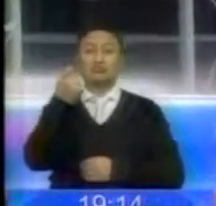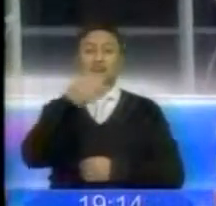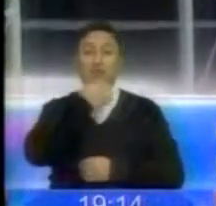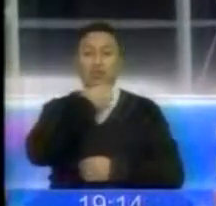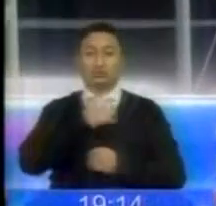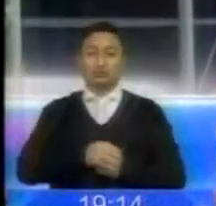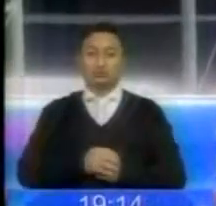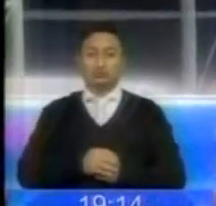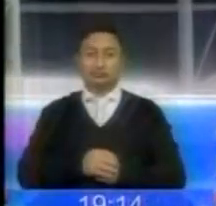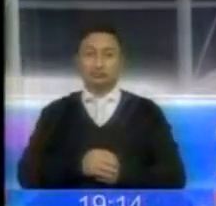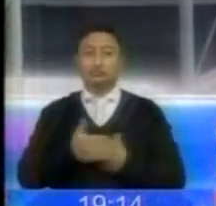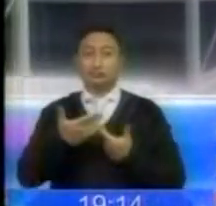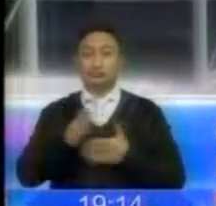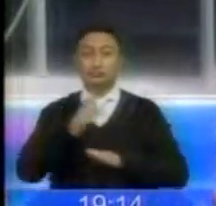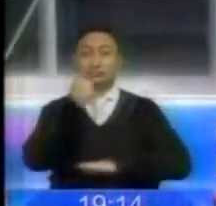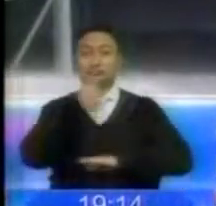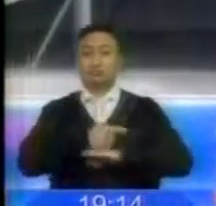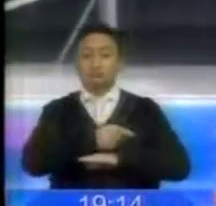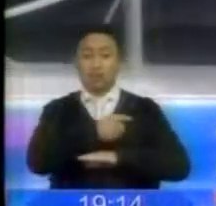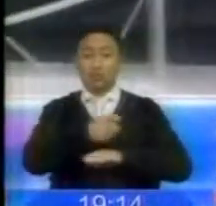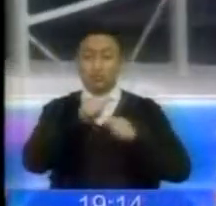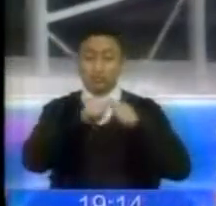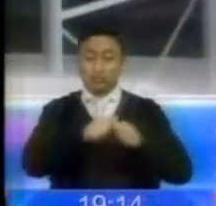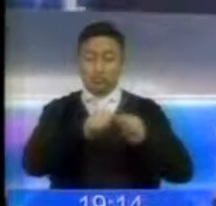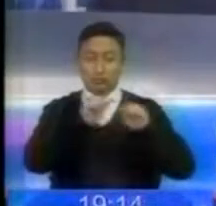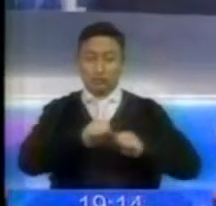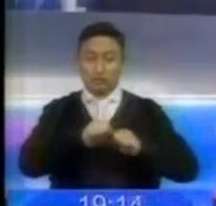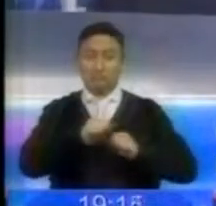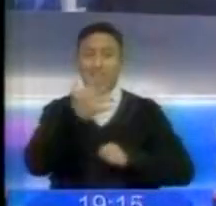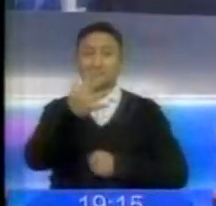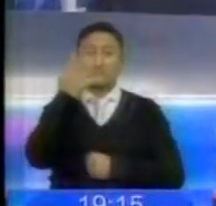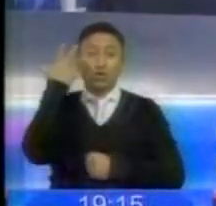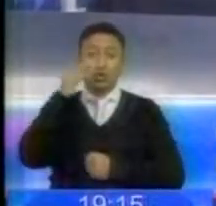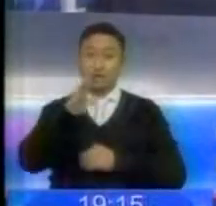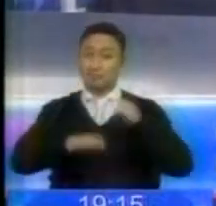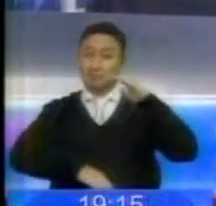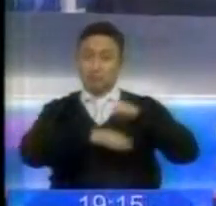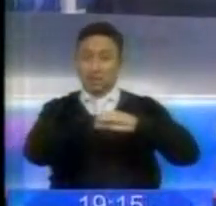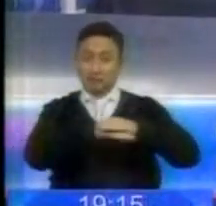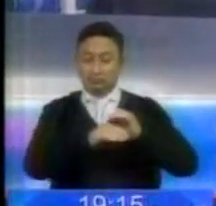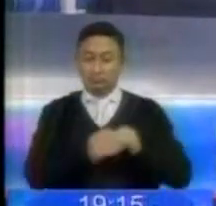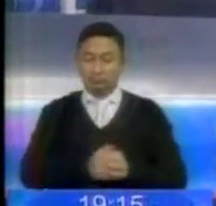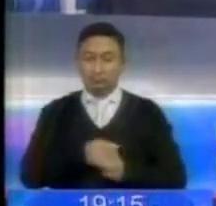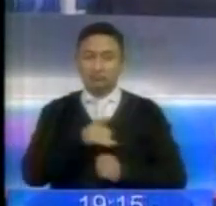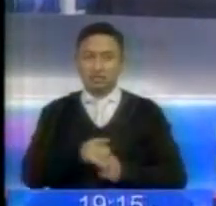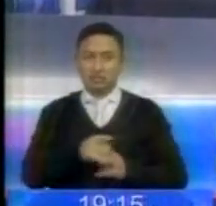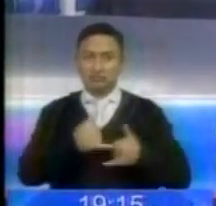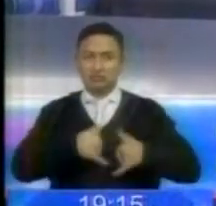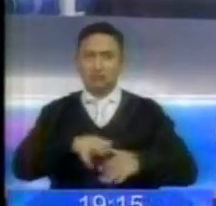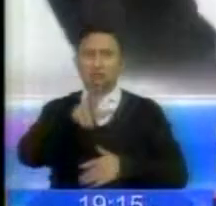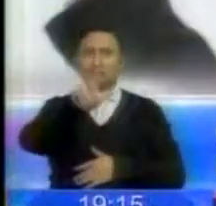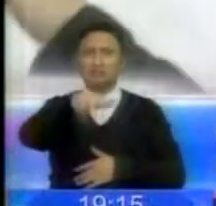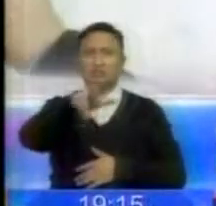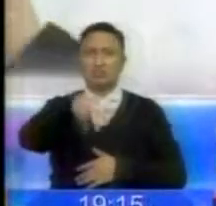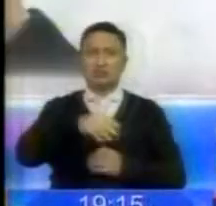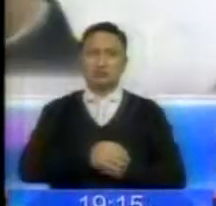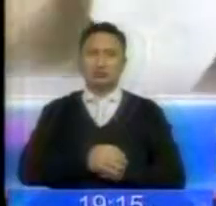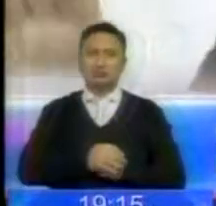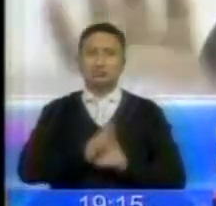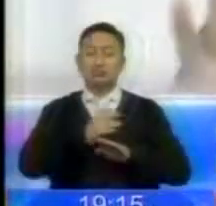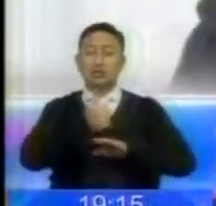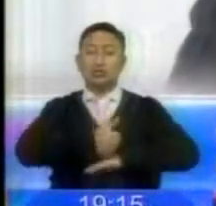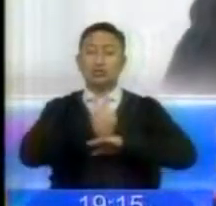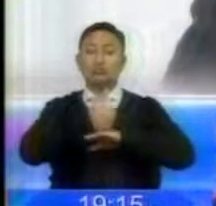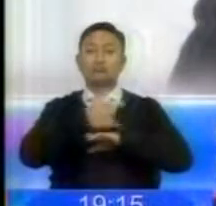pese a que la disposición fue que podían permanecer máximos 5 días en el lugar su estadía fue de 3 meses las autoridades